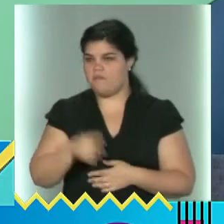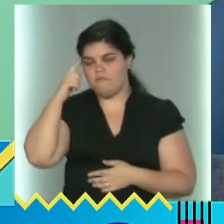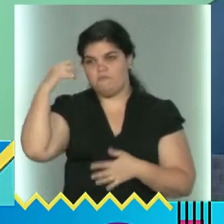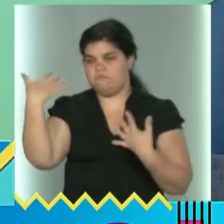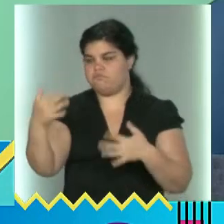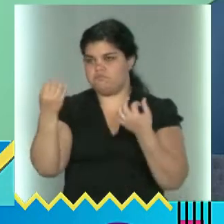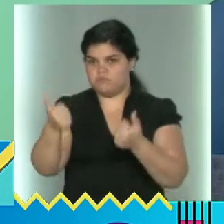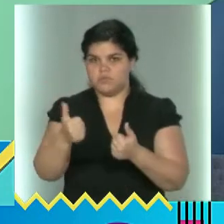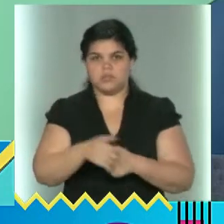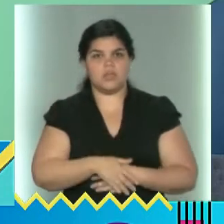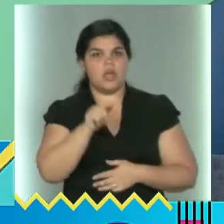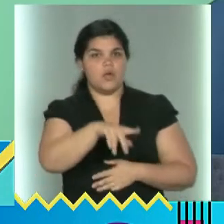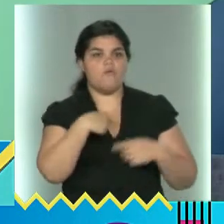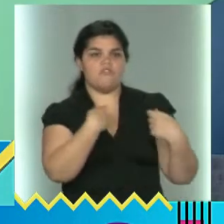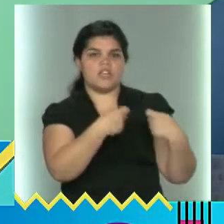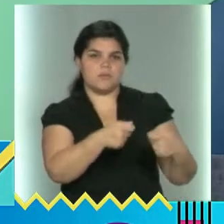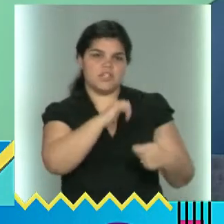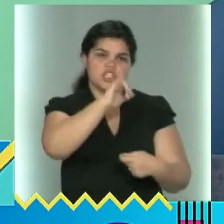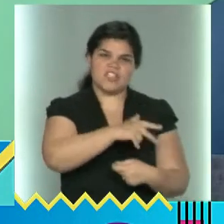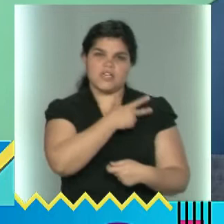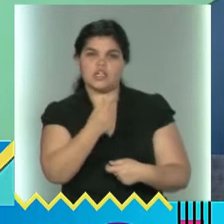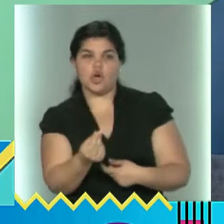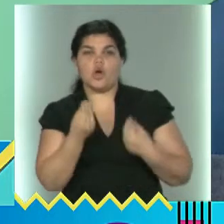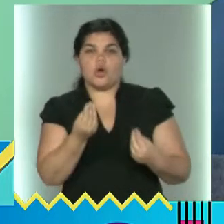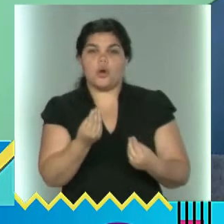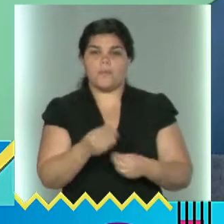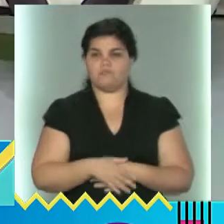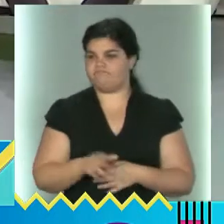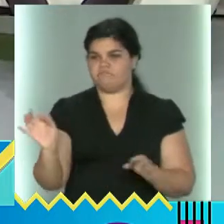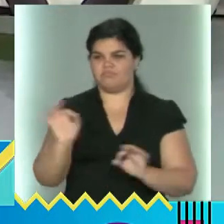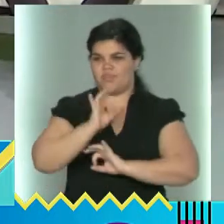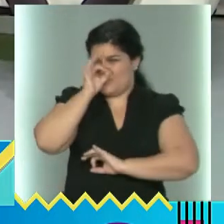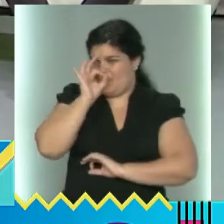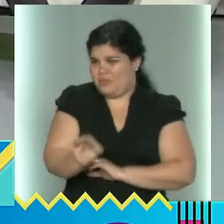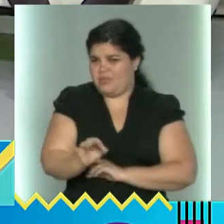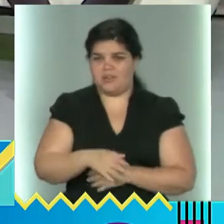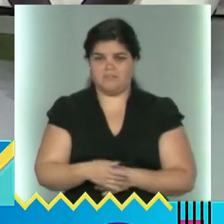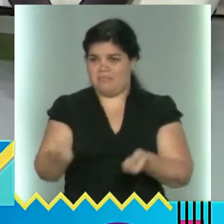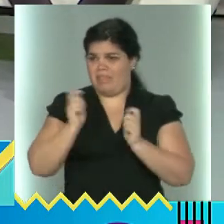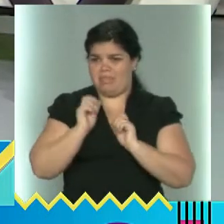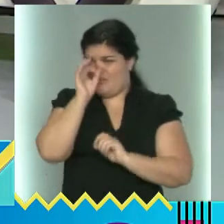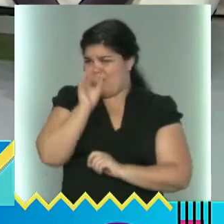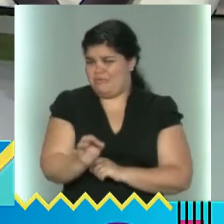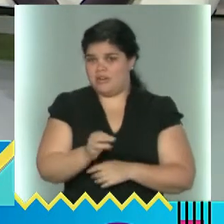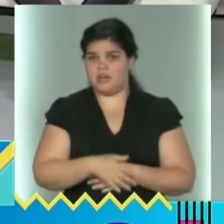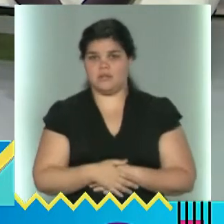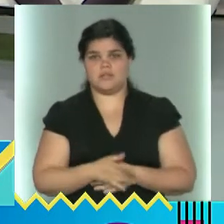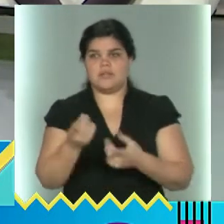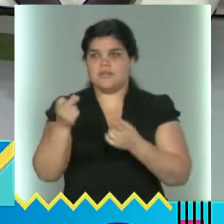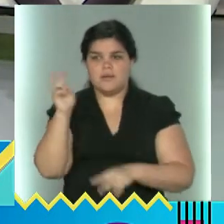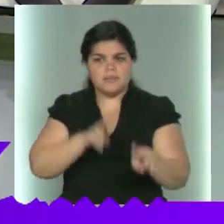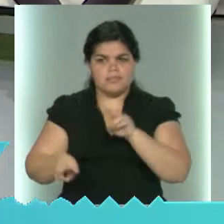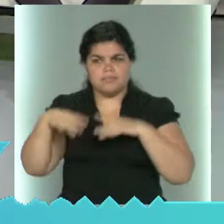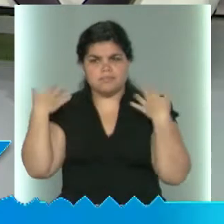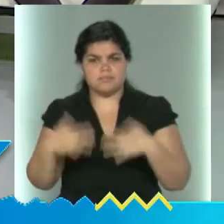lo hablamos con él, si tienen o no tienen financiamiento. ¿Qué sucede en el caso de nunca esos tenemos proyectos? financiamiento. Hay que tocar muchas puertas que se abra uno.